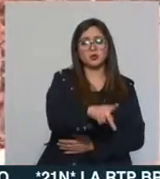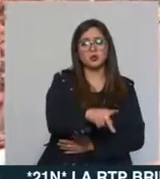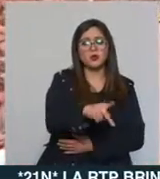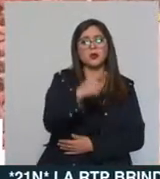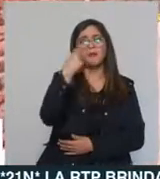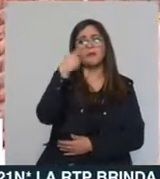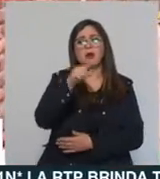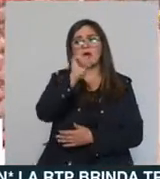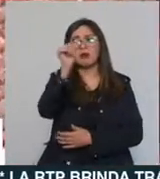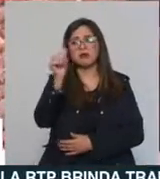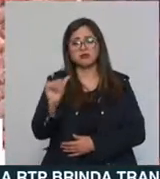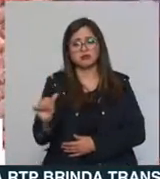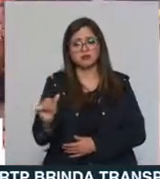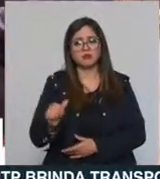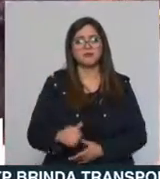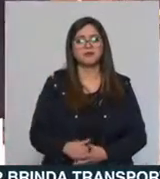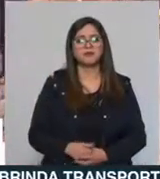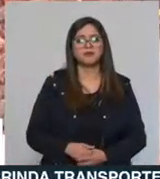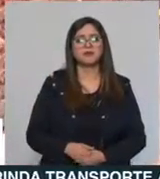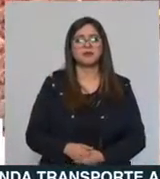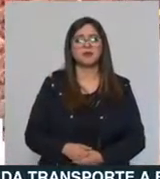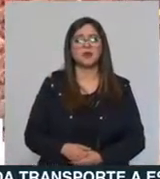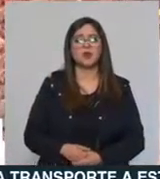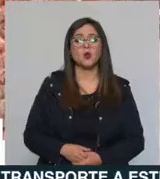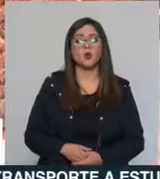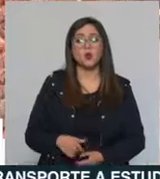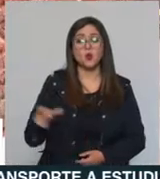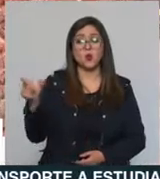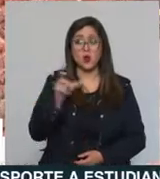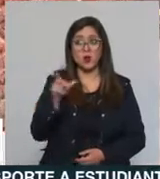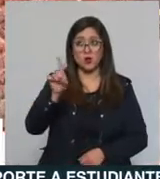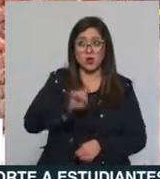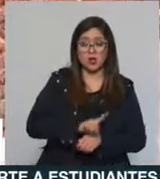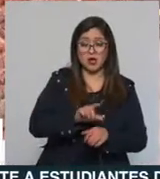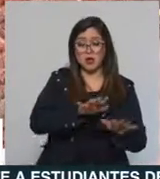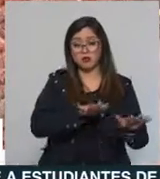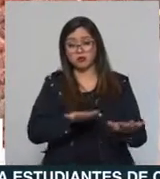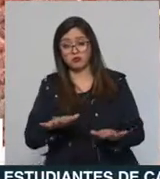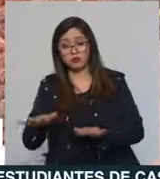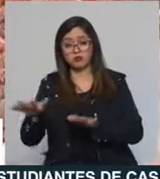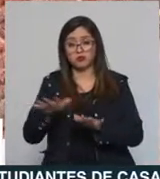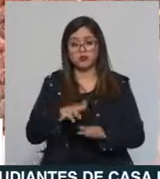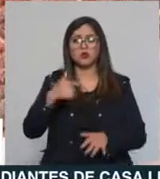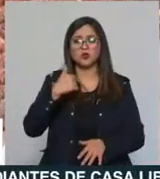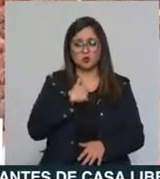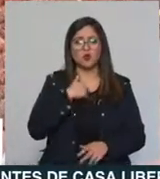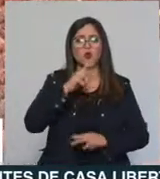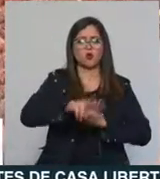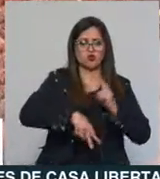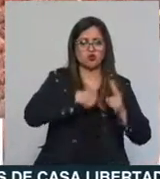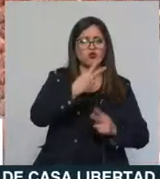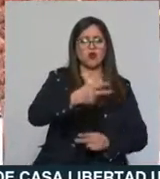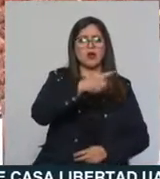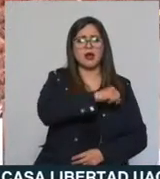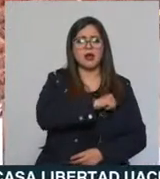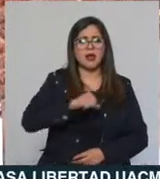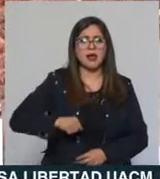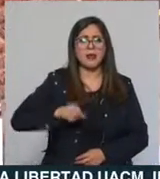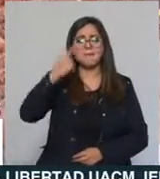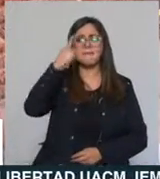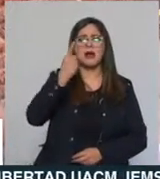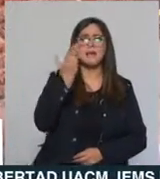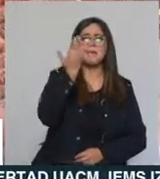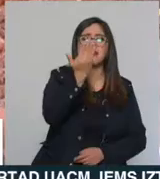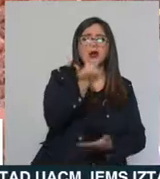salí afectada, yo me presenté aquí en la delegación que ahora son las alcaldías, a pedir ayuda, pero nunca